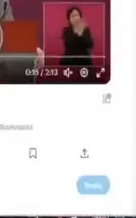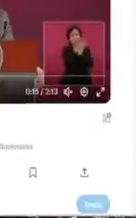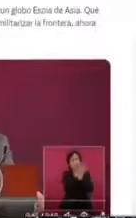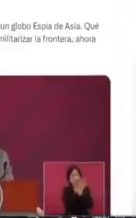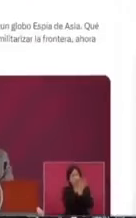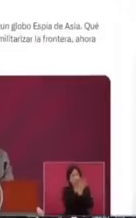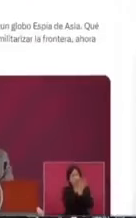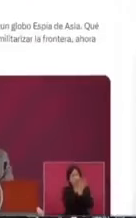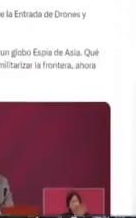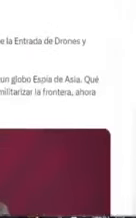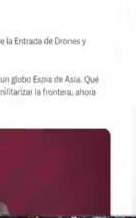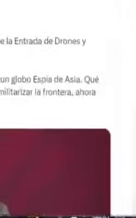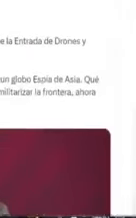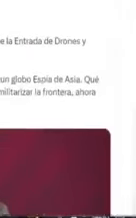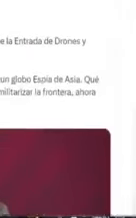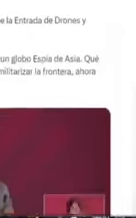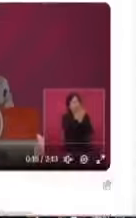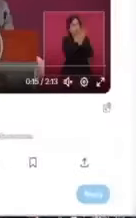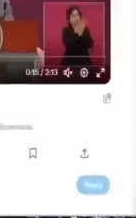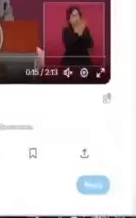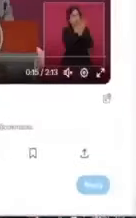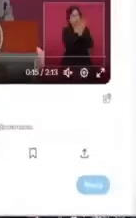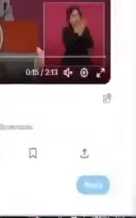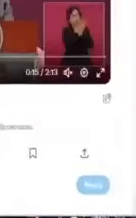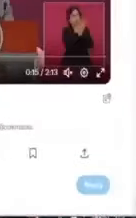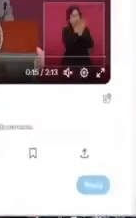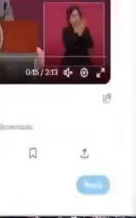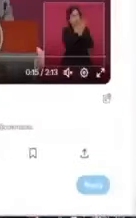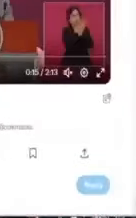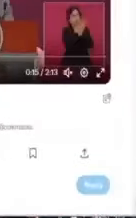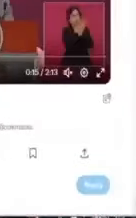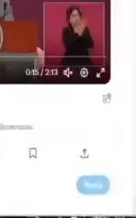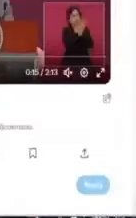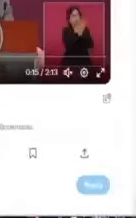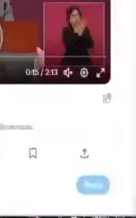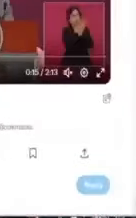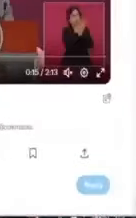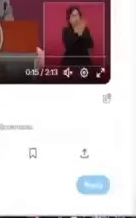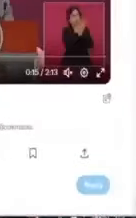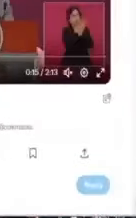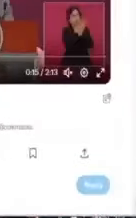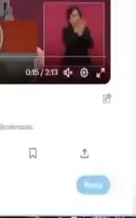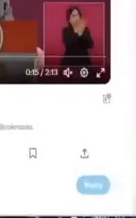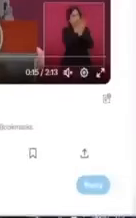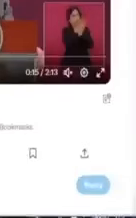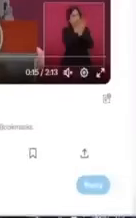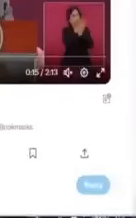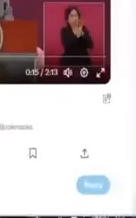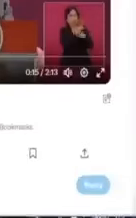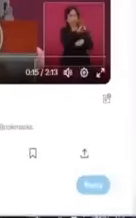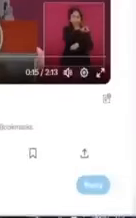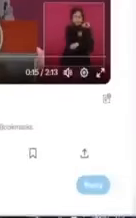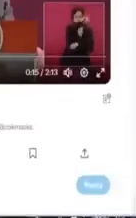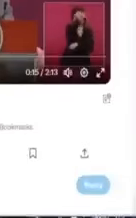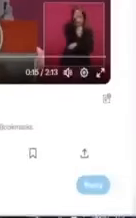hacer referencia a este, pues a este espionaje estadounidense. Vamos a